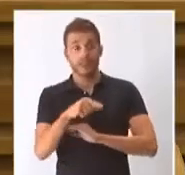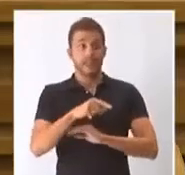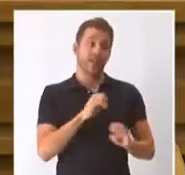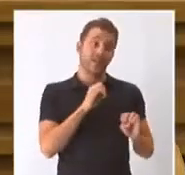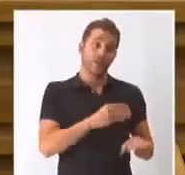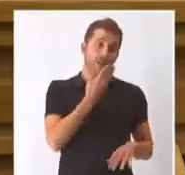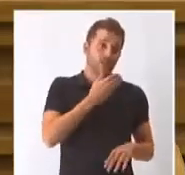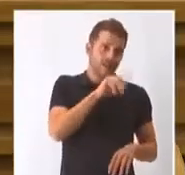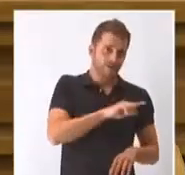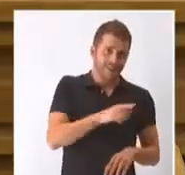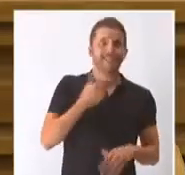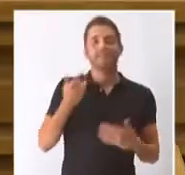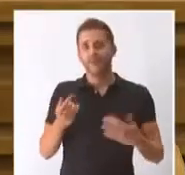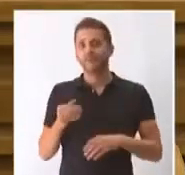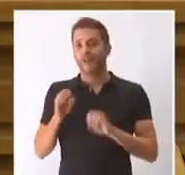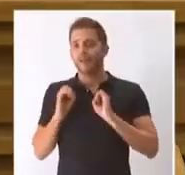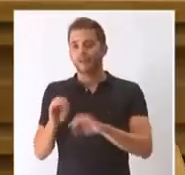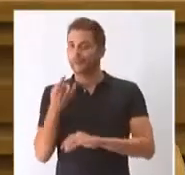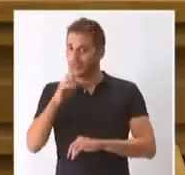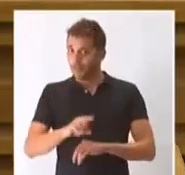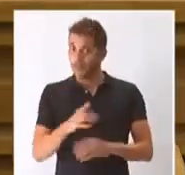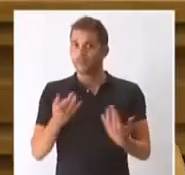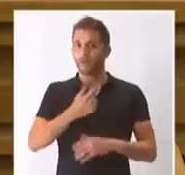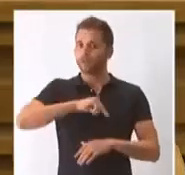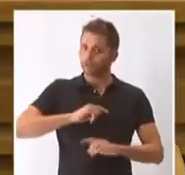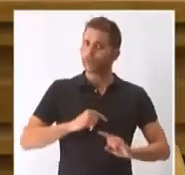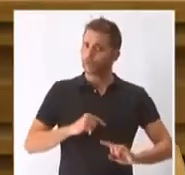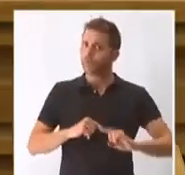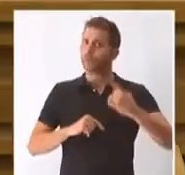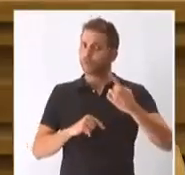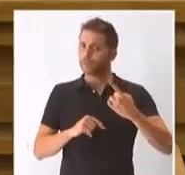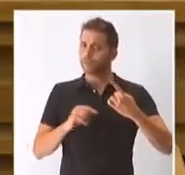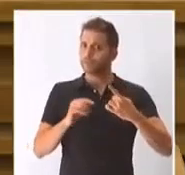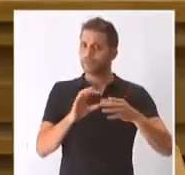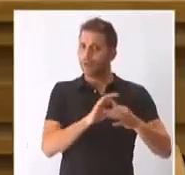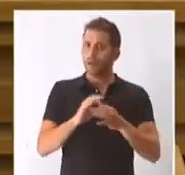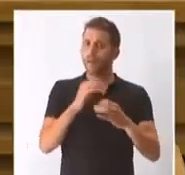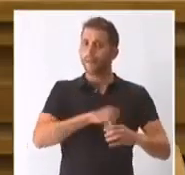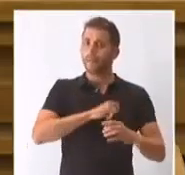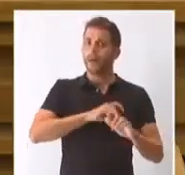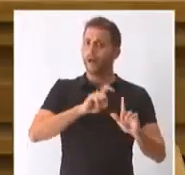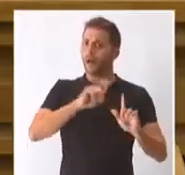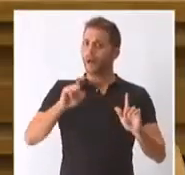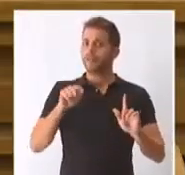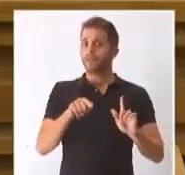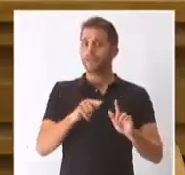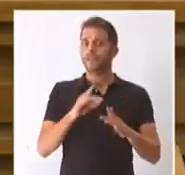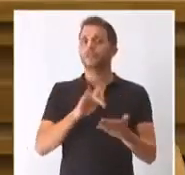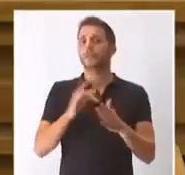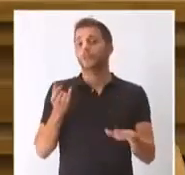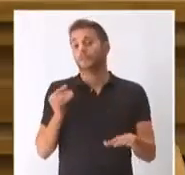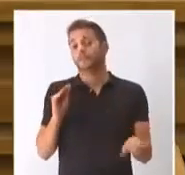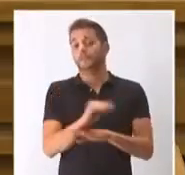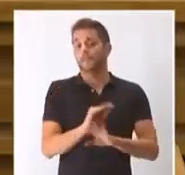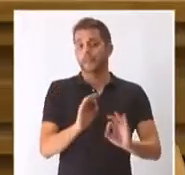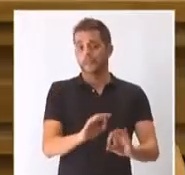un abandono enorme y sin embargo estamos consiguiendo ir a la cabeza en el conjunto de españa en este indicador con una inversión que evidentemente cuesta cuesta